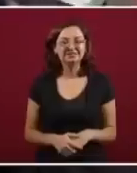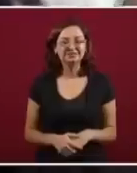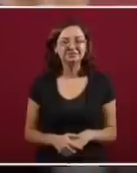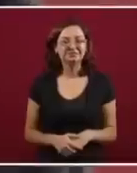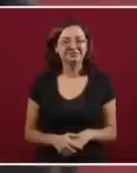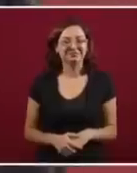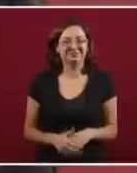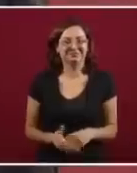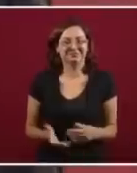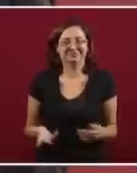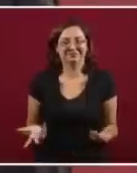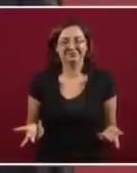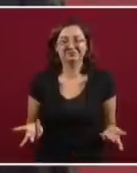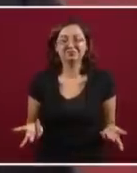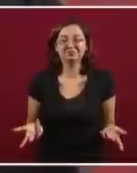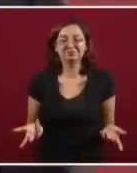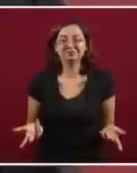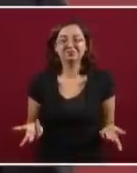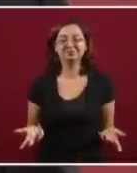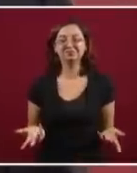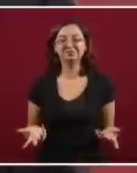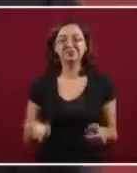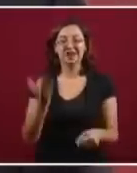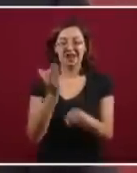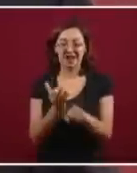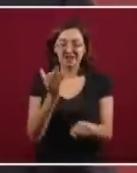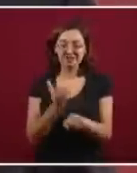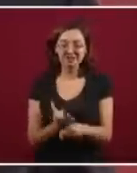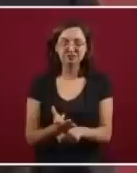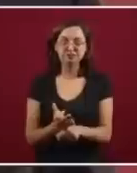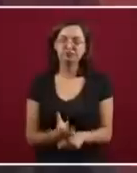y entonces estamos empezando